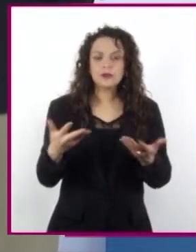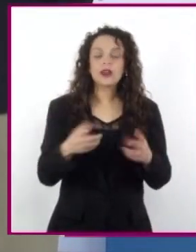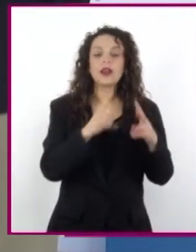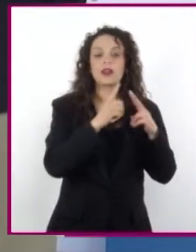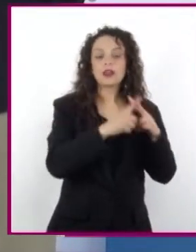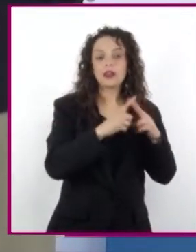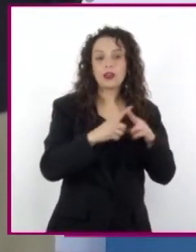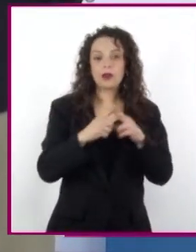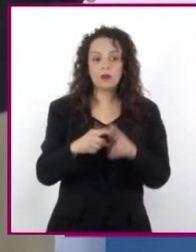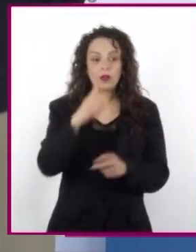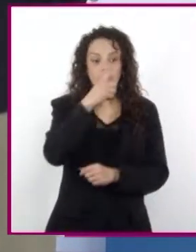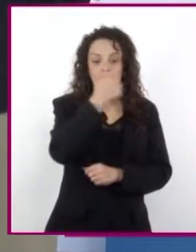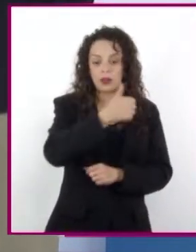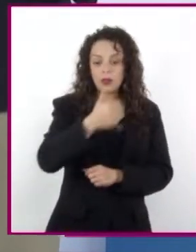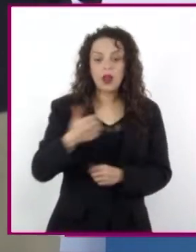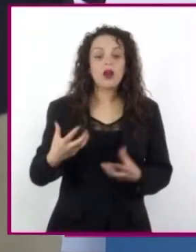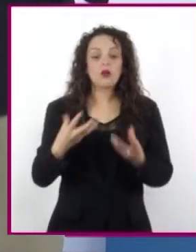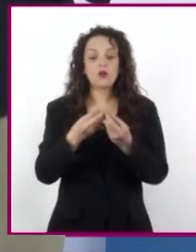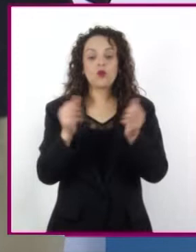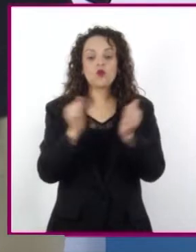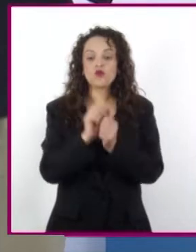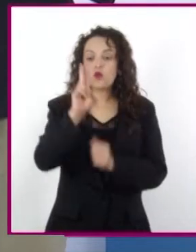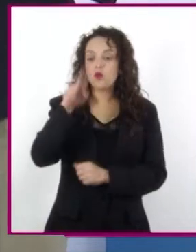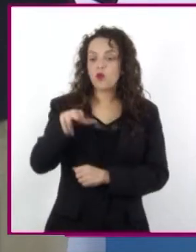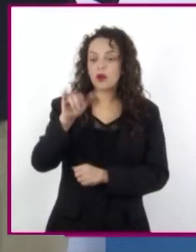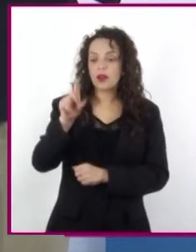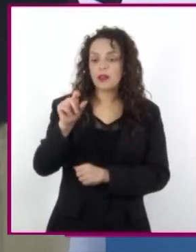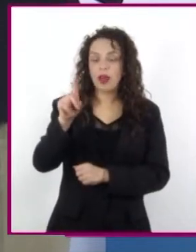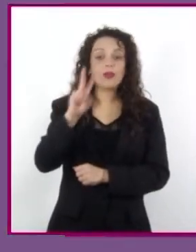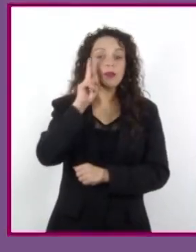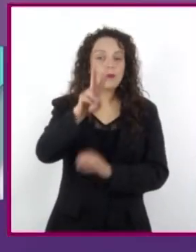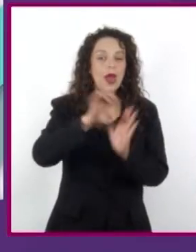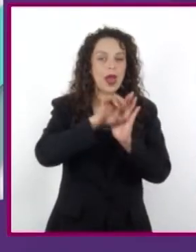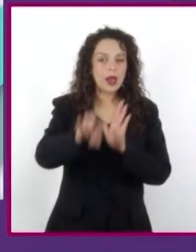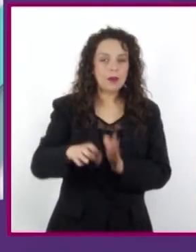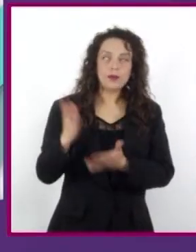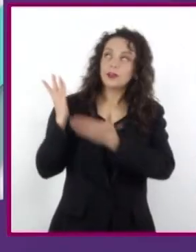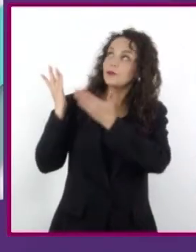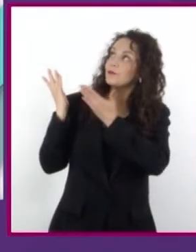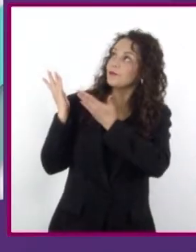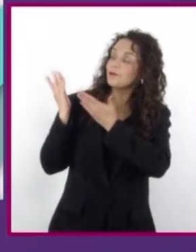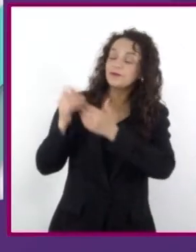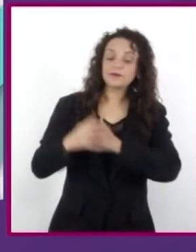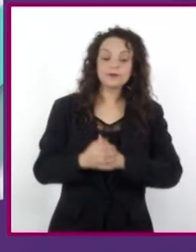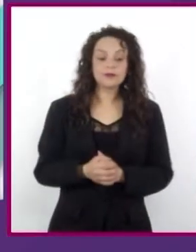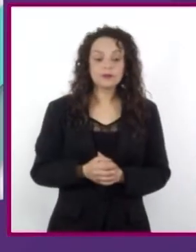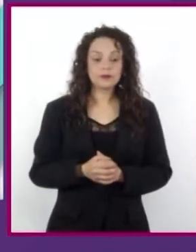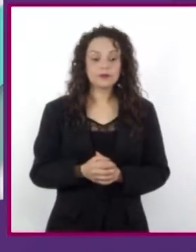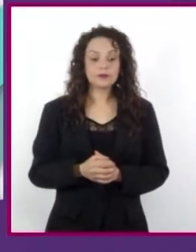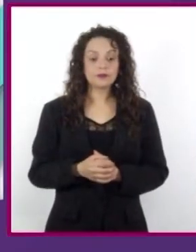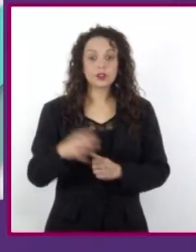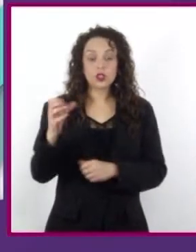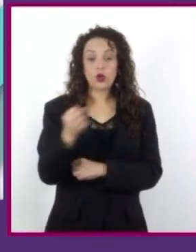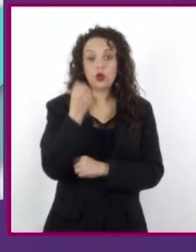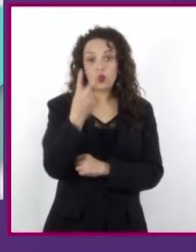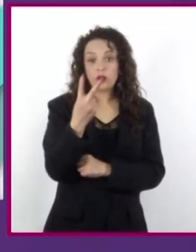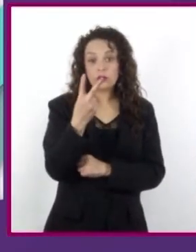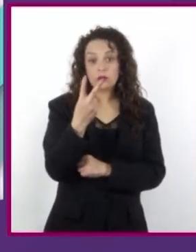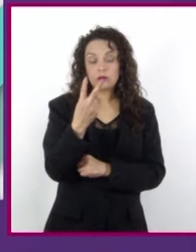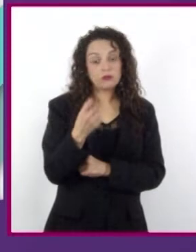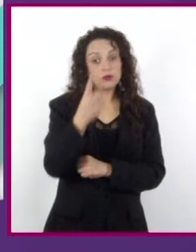entre sí mismo y la unidad. Veamos el siguiente ejemplo. Como 2, que es el único primo